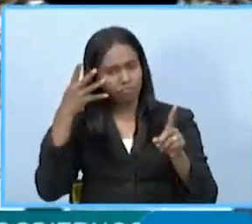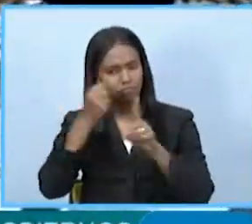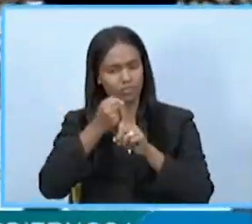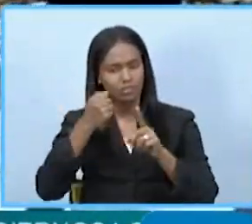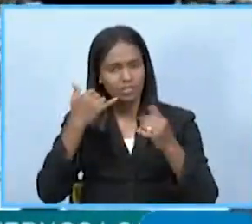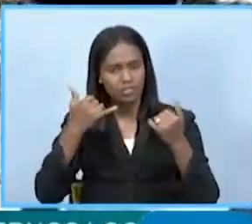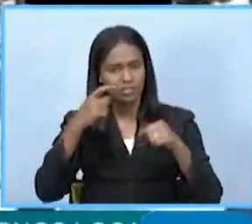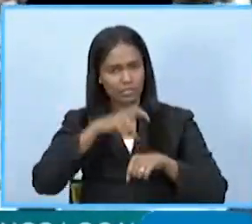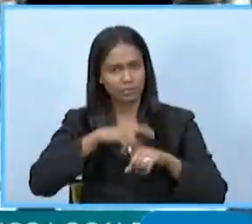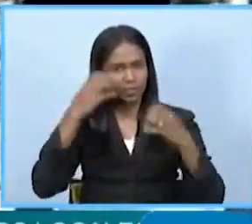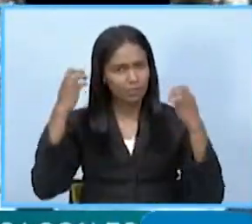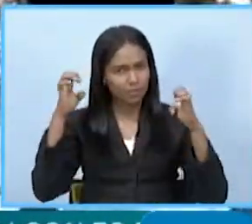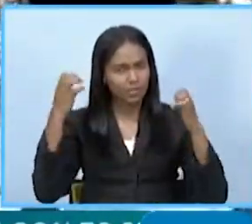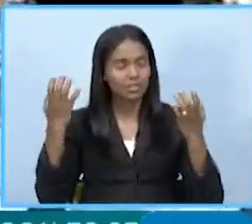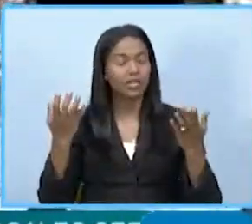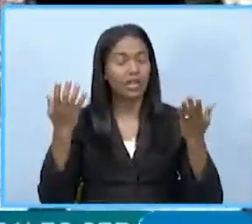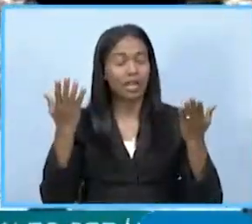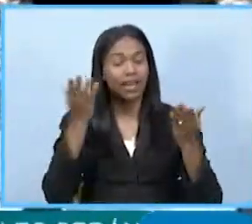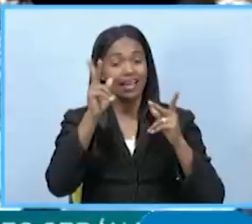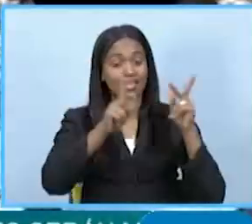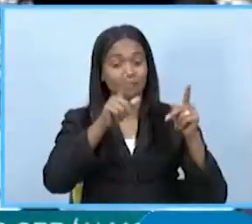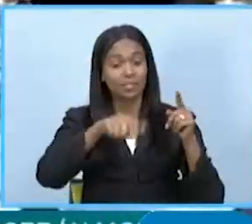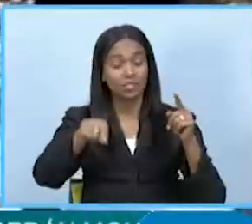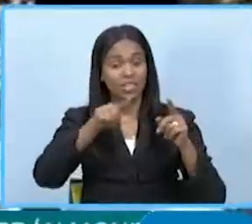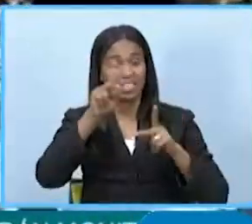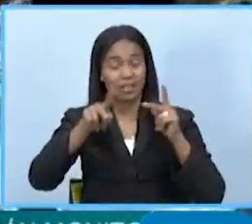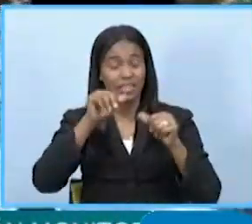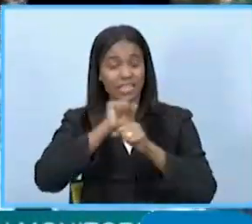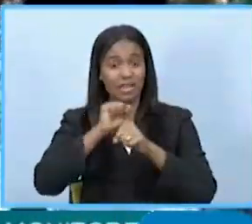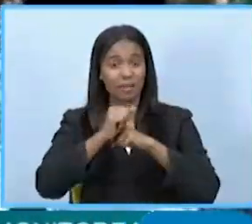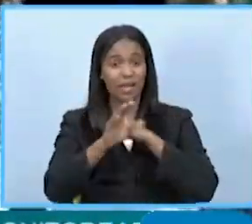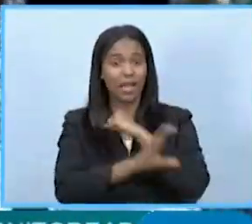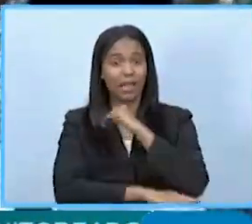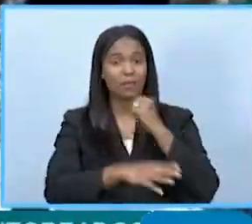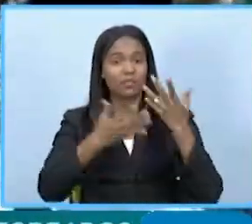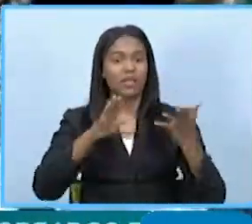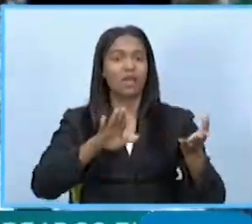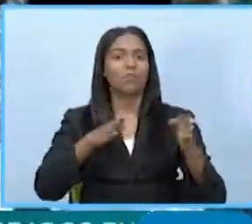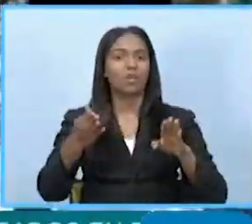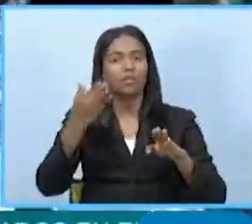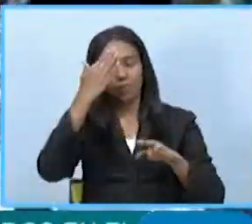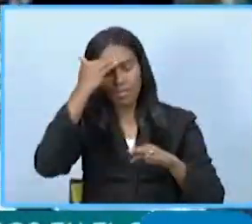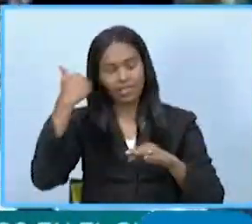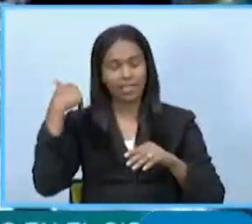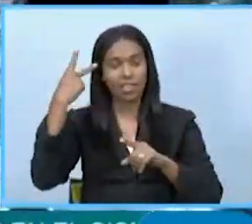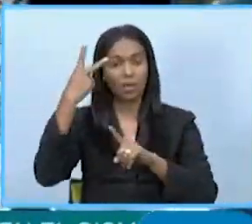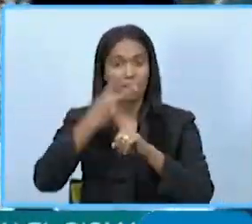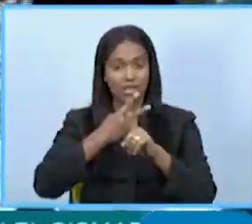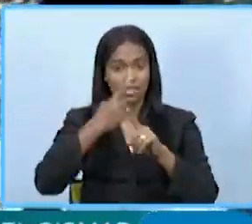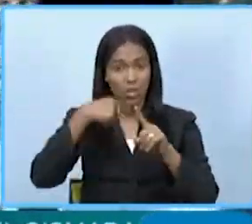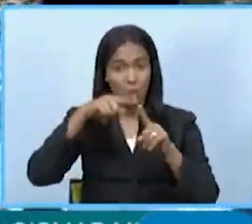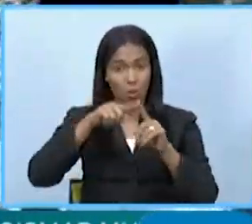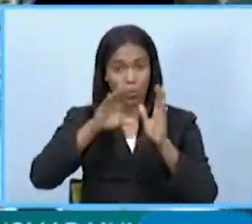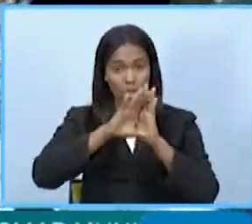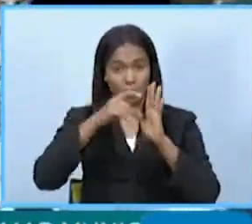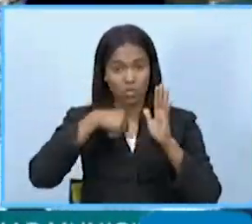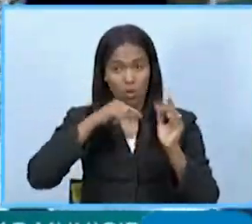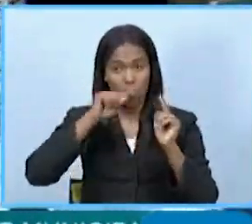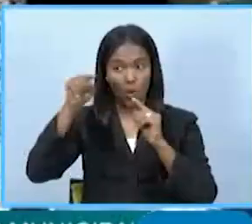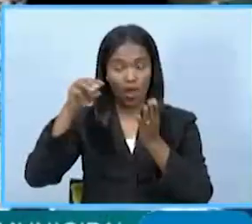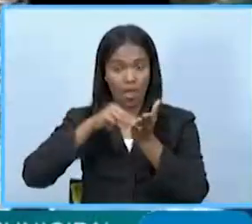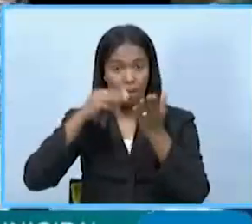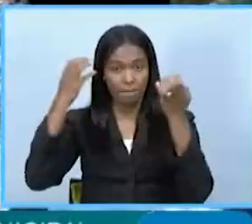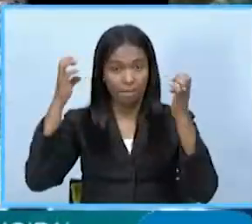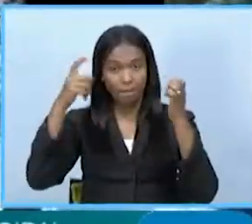provincia en estado de emergencia, estas personas, estos parceleros ya se han muerto porque son 2 meses. Cuando un enfermo va a una